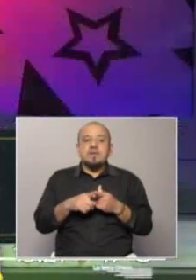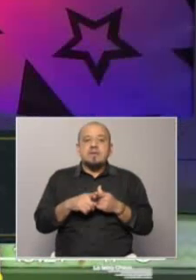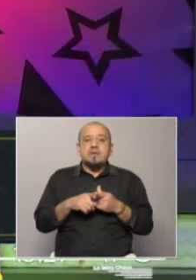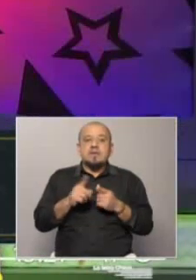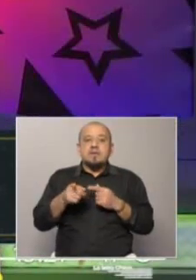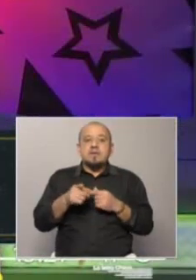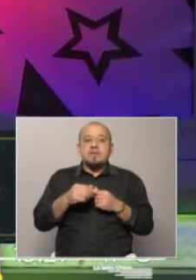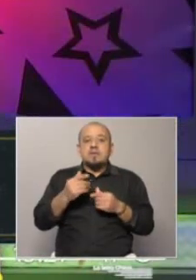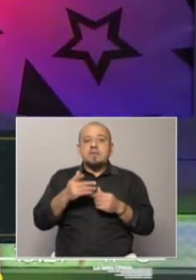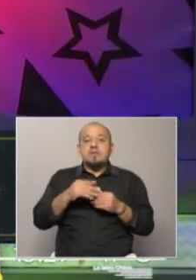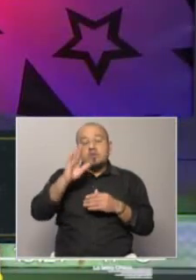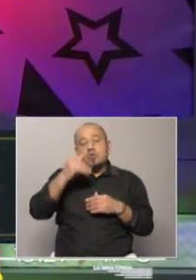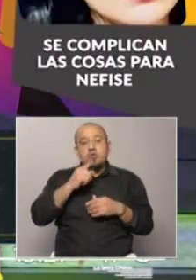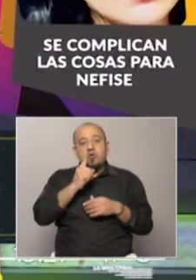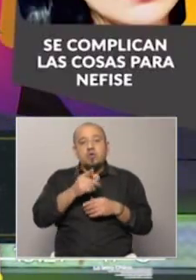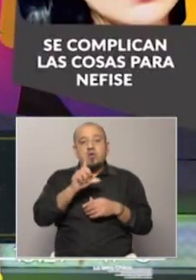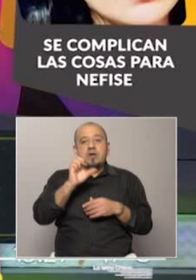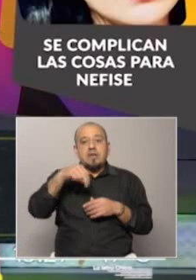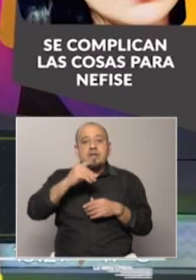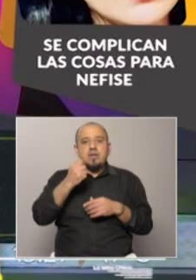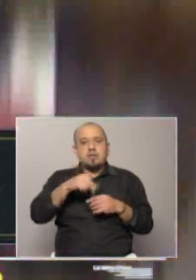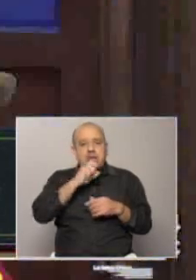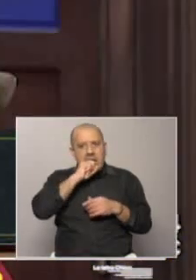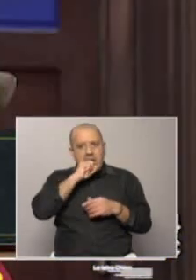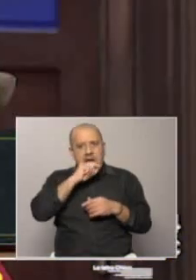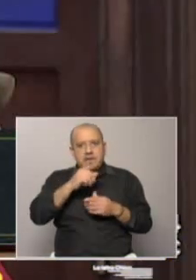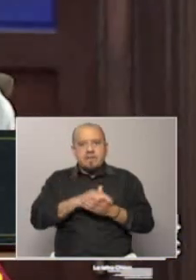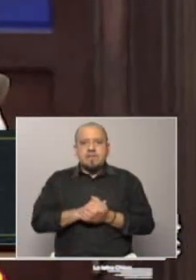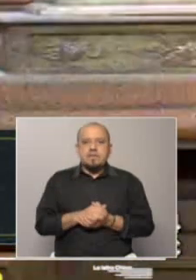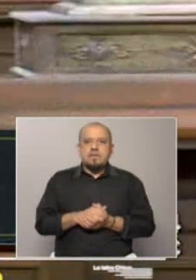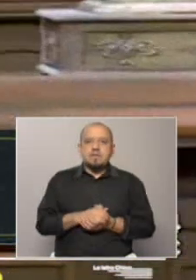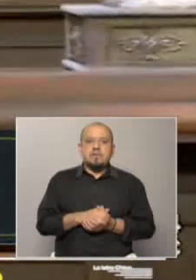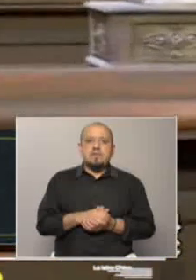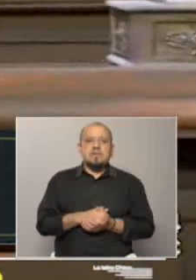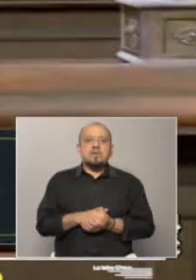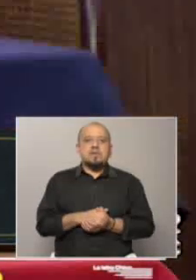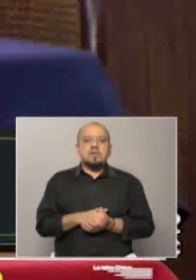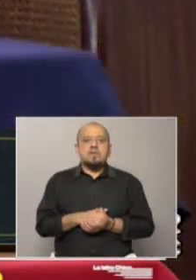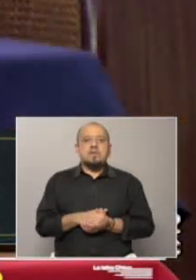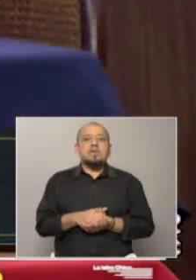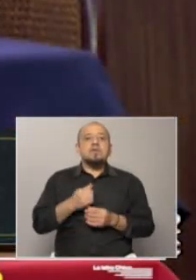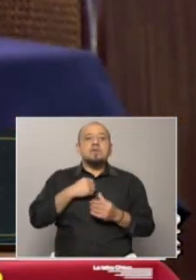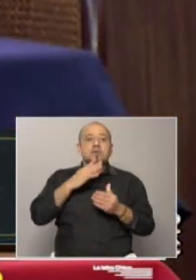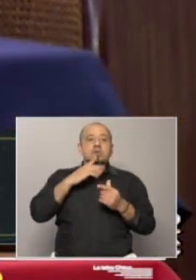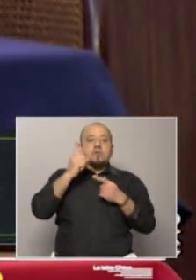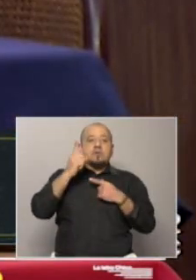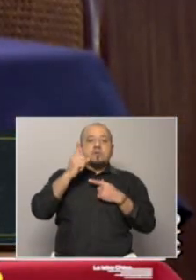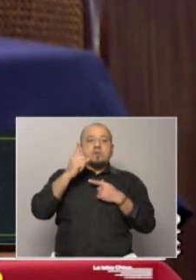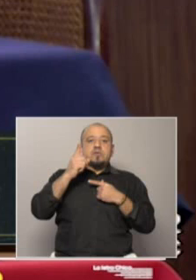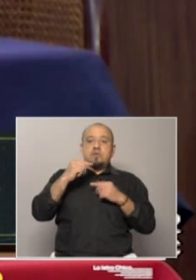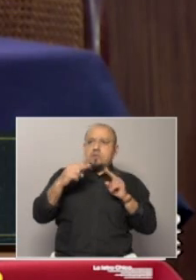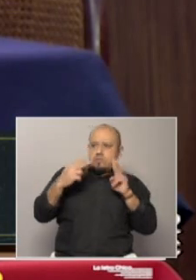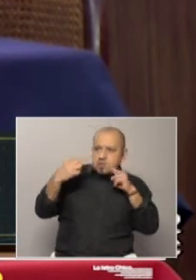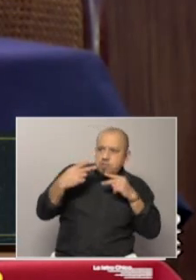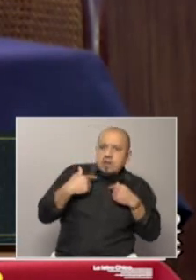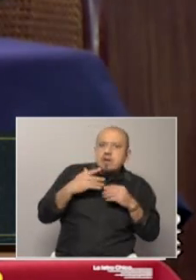Le mando un beso grande a Glenda. Yo la conozco hace 1000 años. Pero estaba enojada. ¿Quién quiere debatir, Laura? Bueno, pero estoy yo. ¿Por qué no me mirás, Patricia? ¿Qué